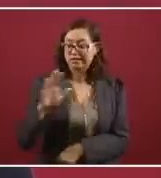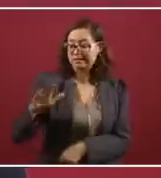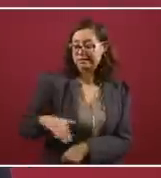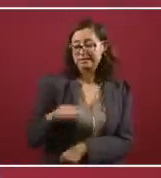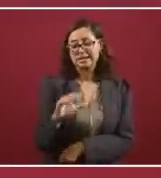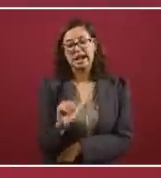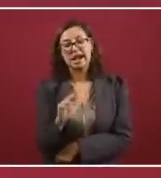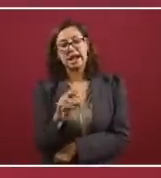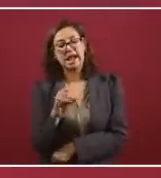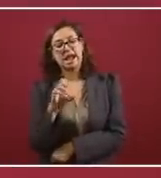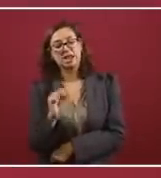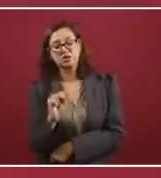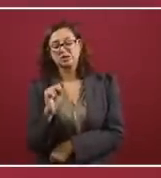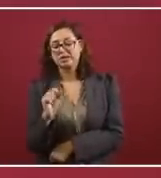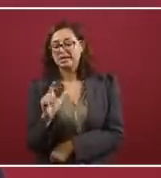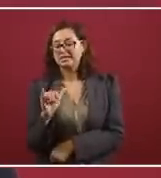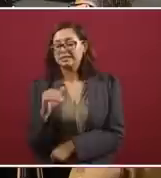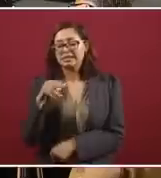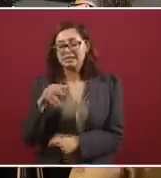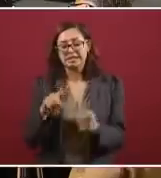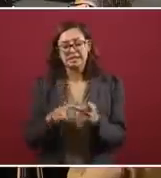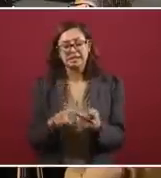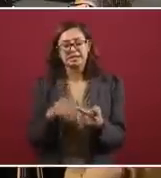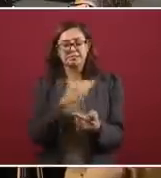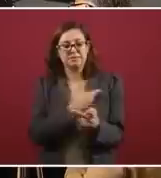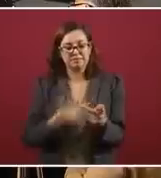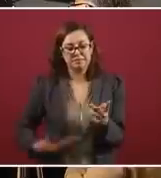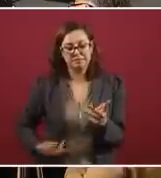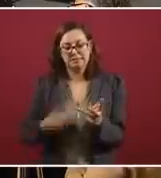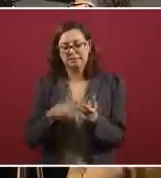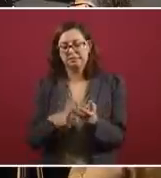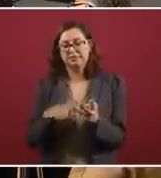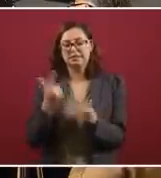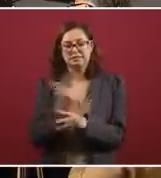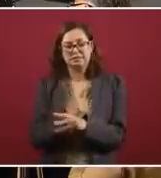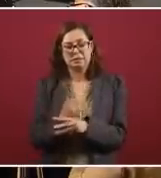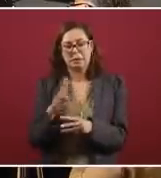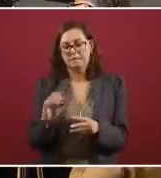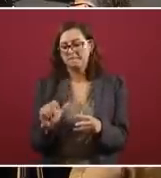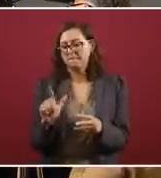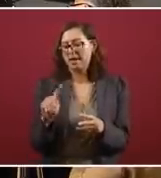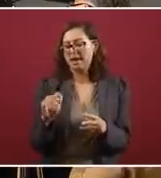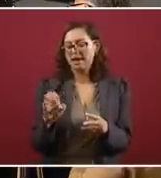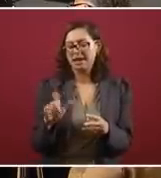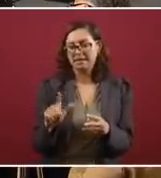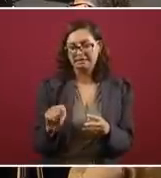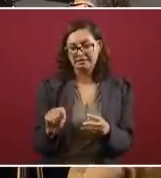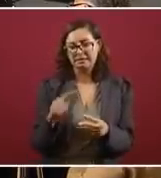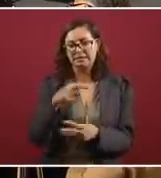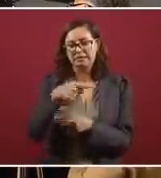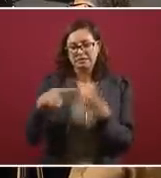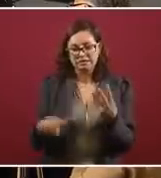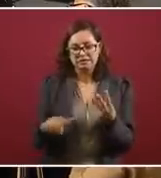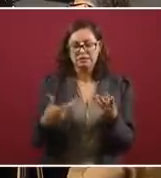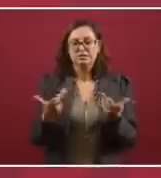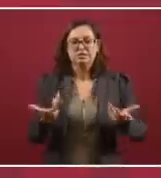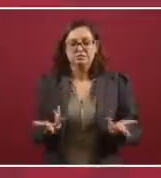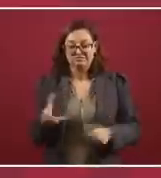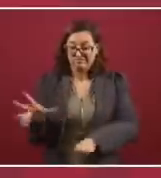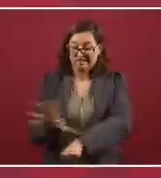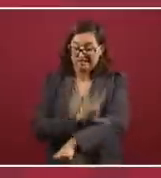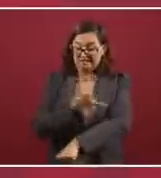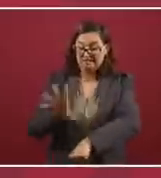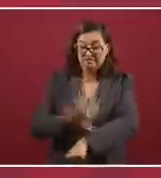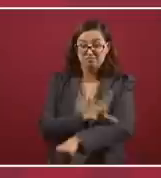mismo presidente y el licenciado Bartlett, el significado que representa para México el tener una energía y